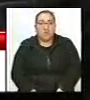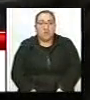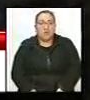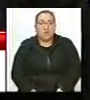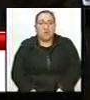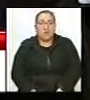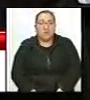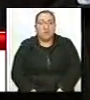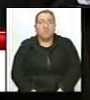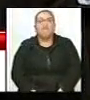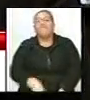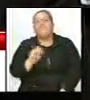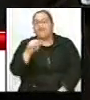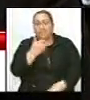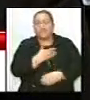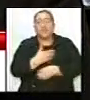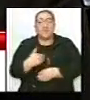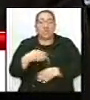efectivamente,